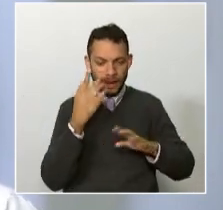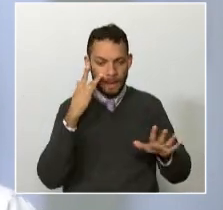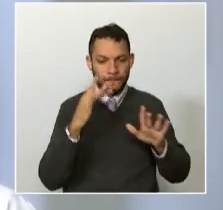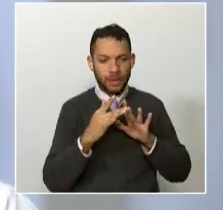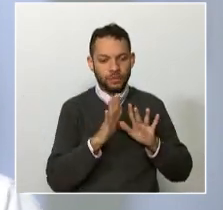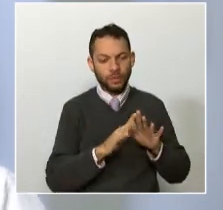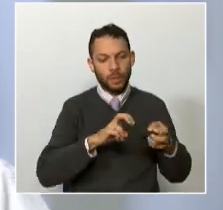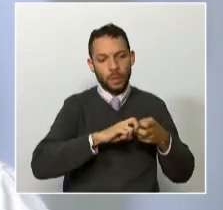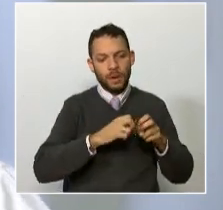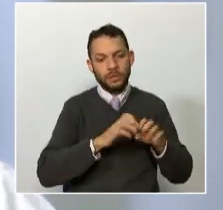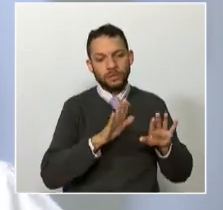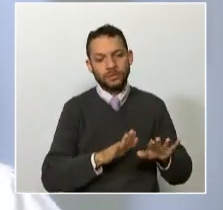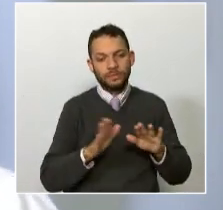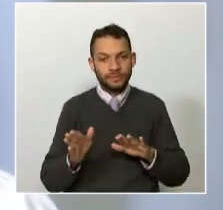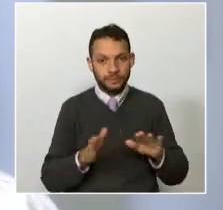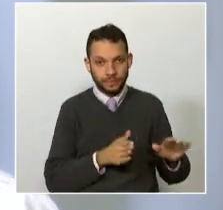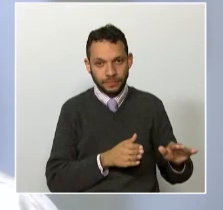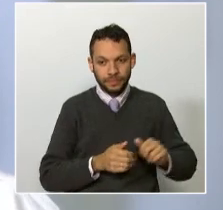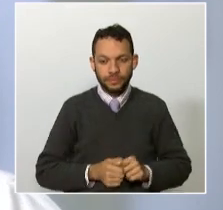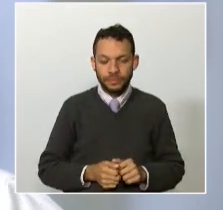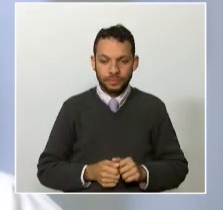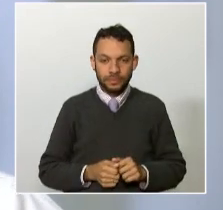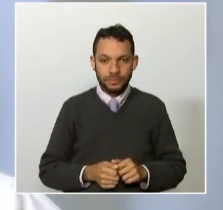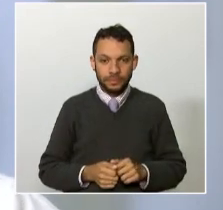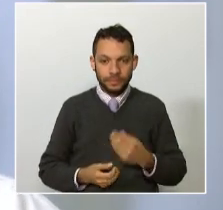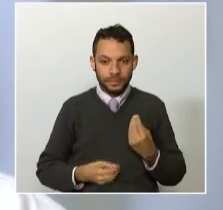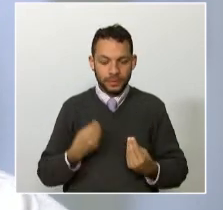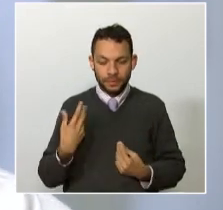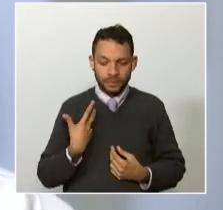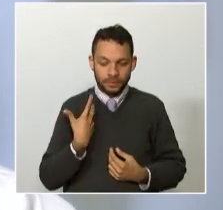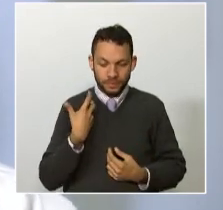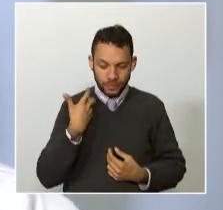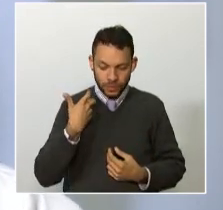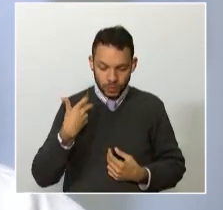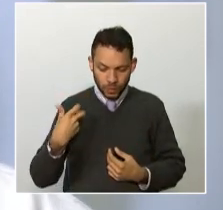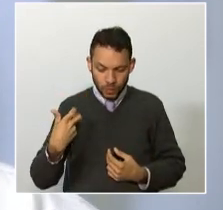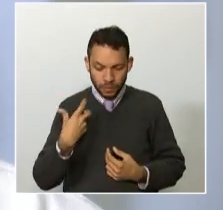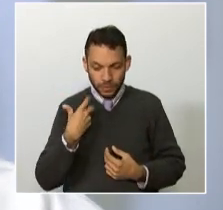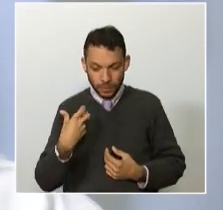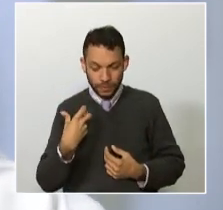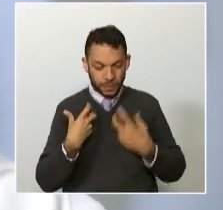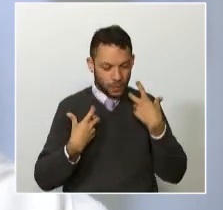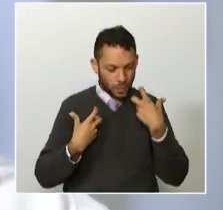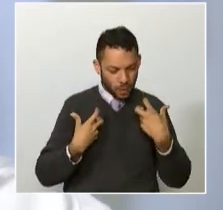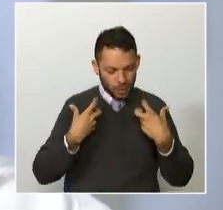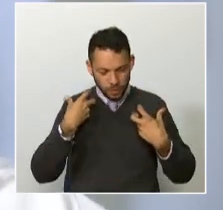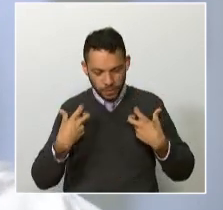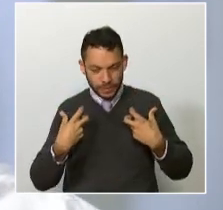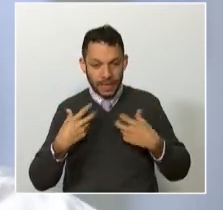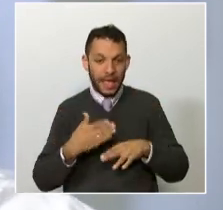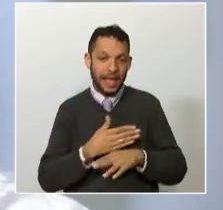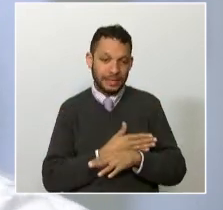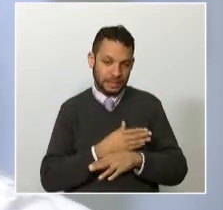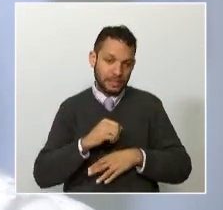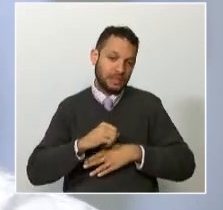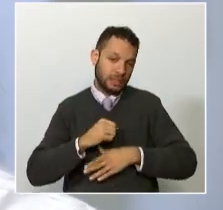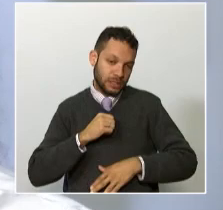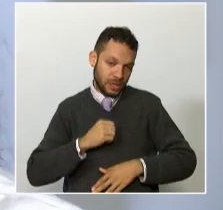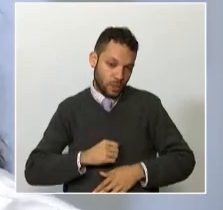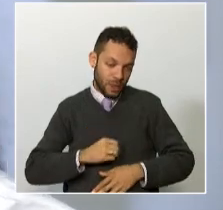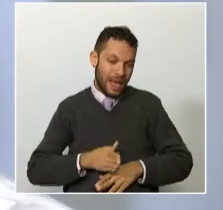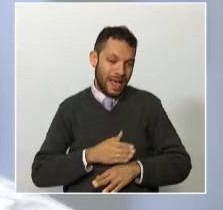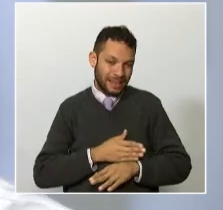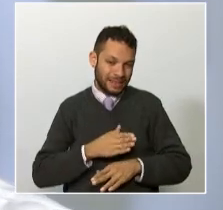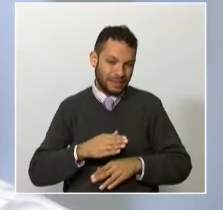pues a otro lado. El drenaje linfático es muy recomendable cuando hay una cirugía, un